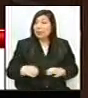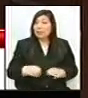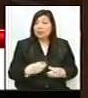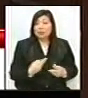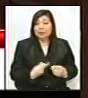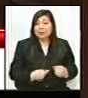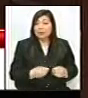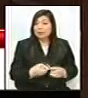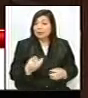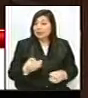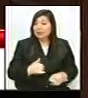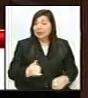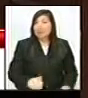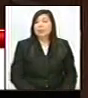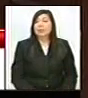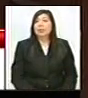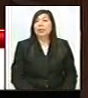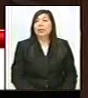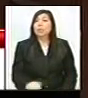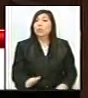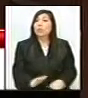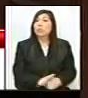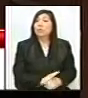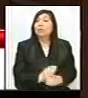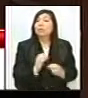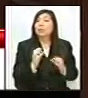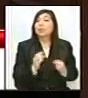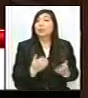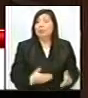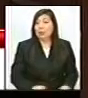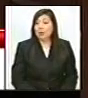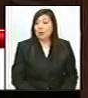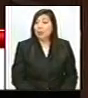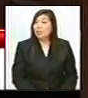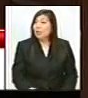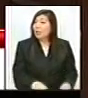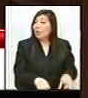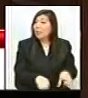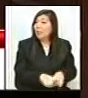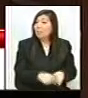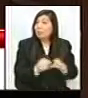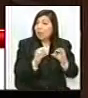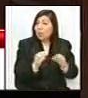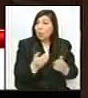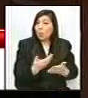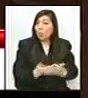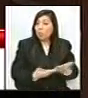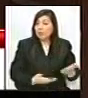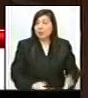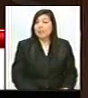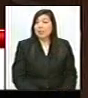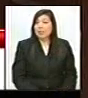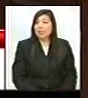de verosimilitud, de existencia de suficientes elementos de convicción, sino también un correcto juicio de subsunción.